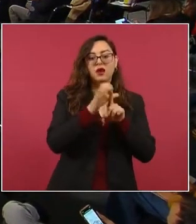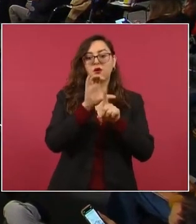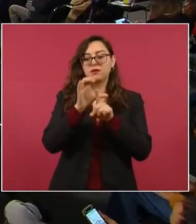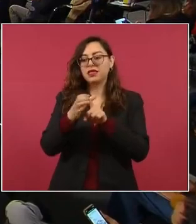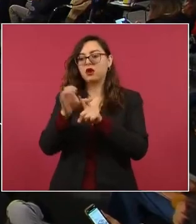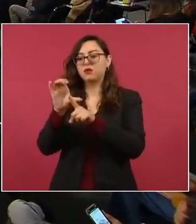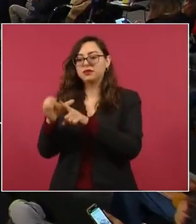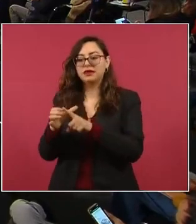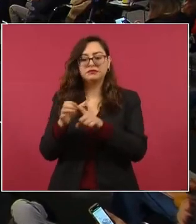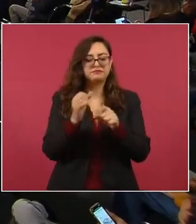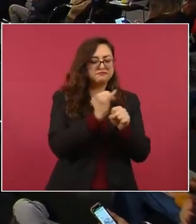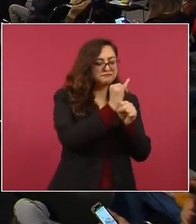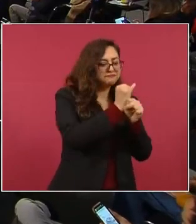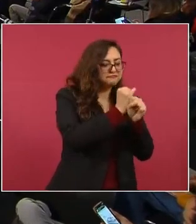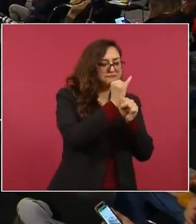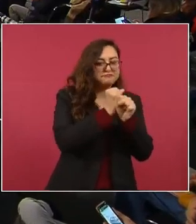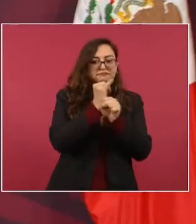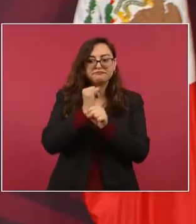y les tengo confianza,